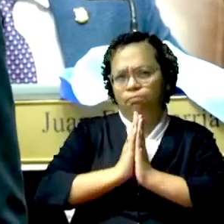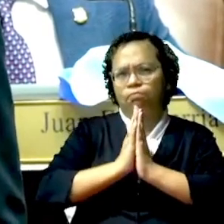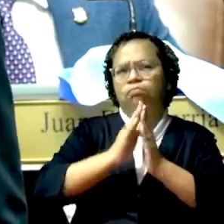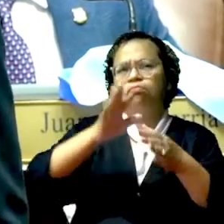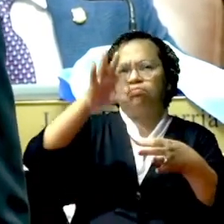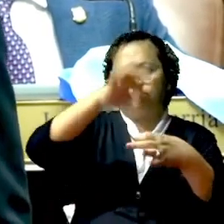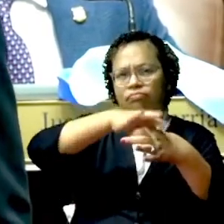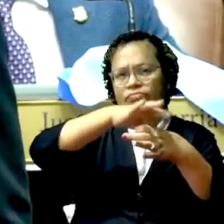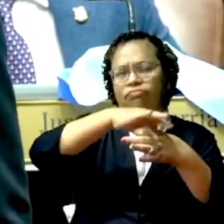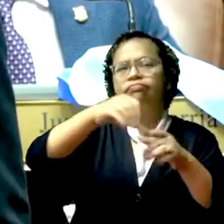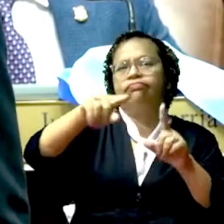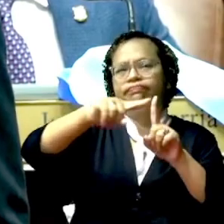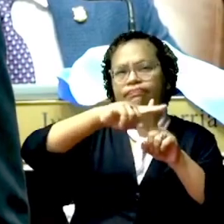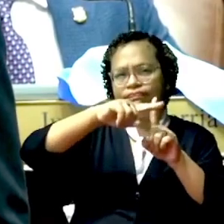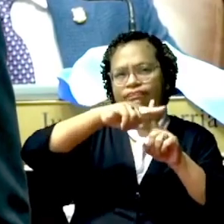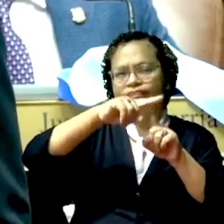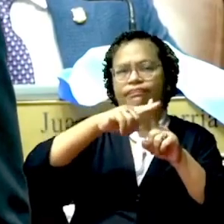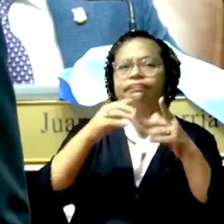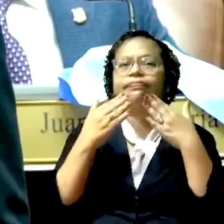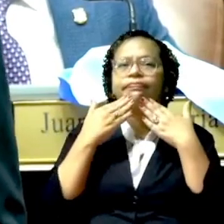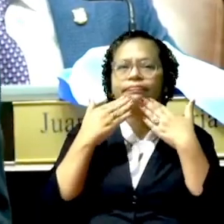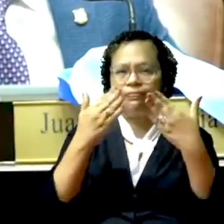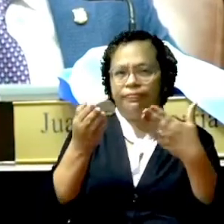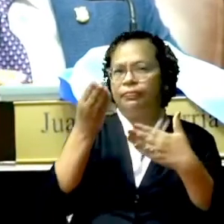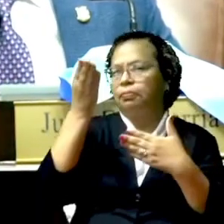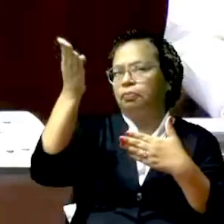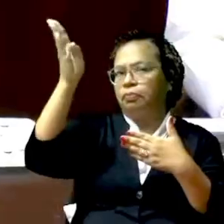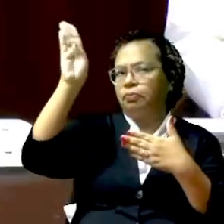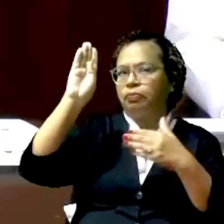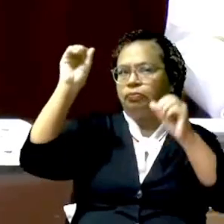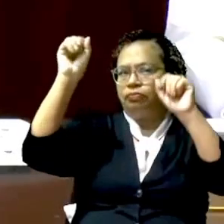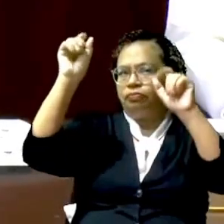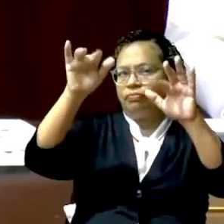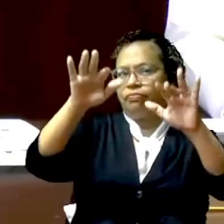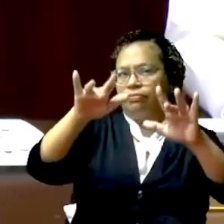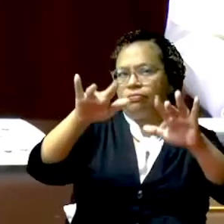diputadas para este proyecto de resolución. Gracias, que Dios le bendiga. Gracias, don Mélido.